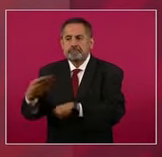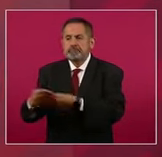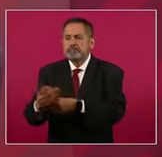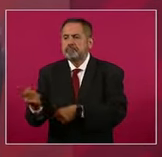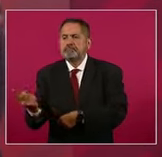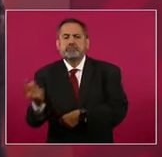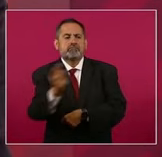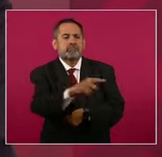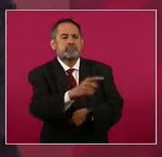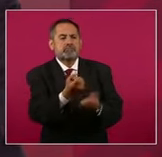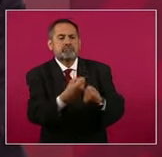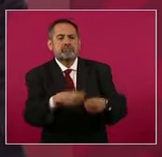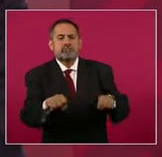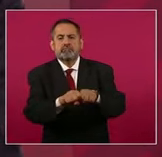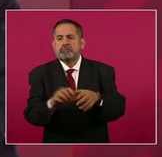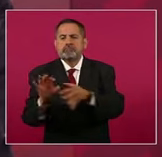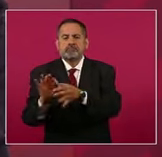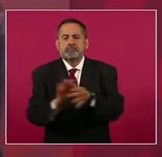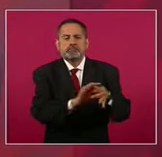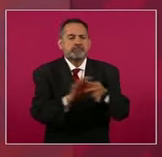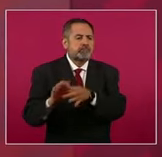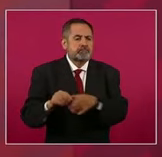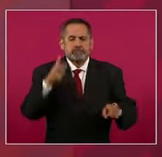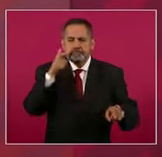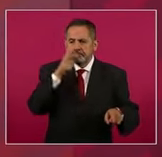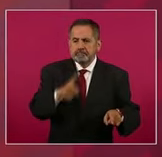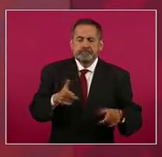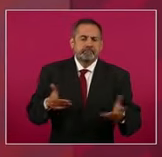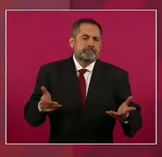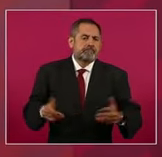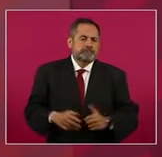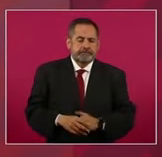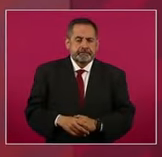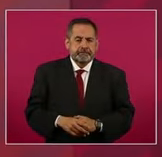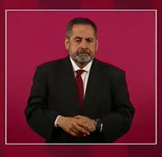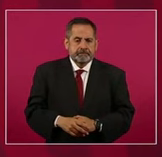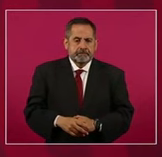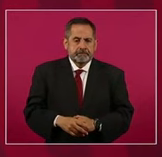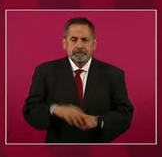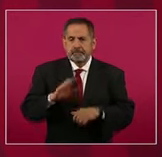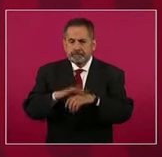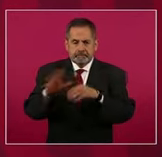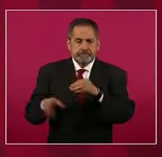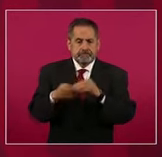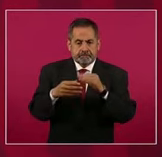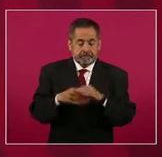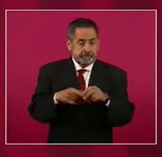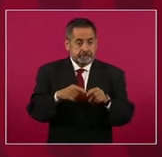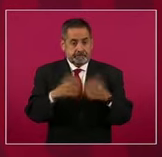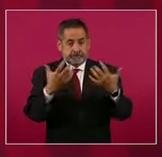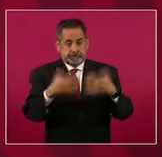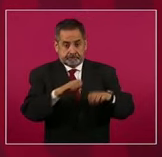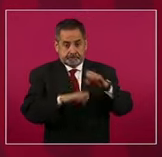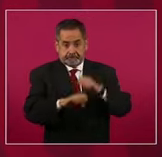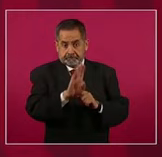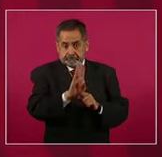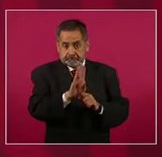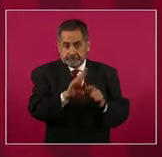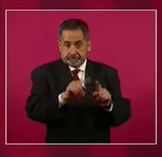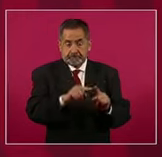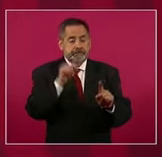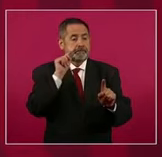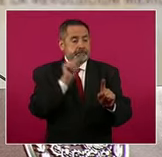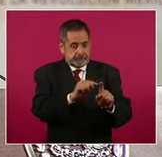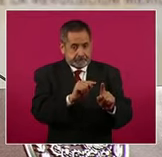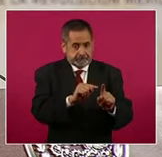administración del entonces titular del Ejecutivo. Hablando de lo anterior, esta empresa es